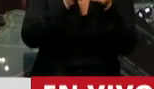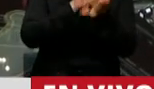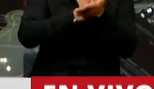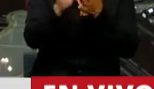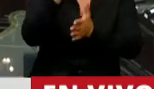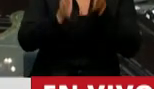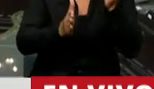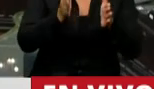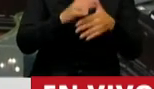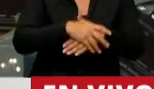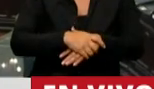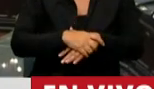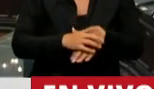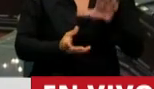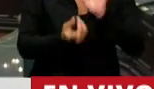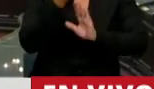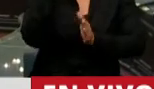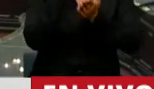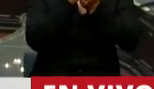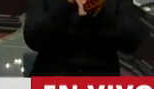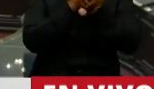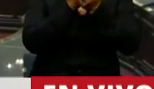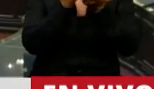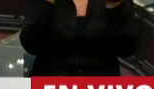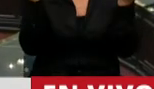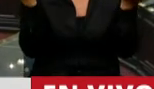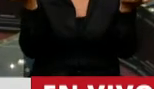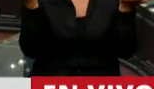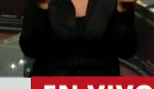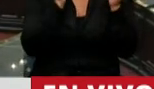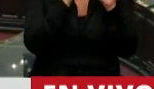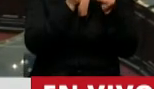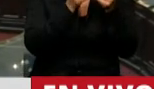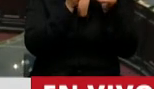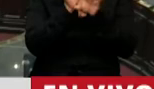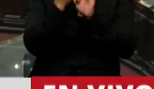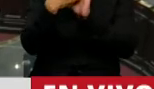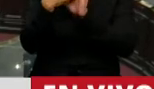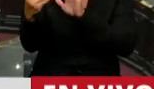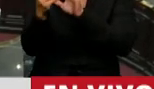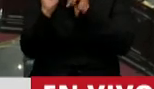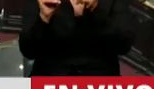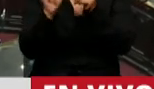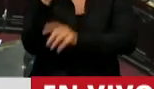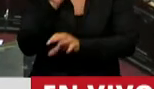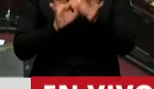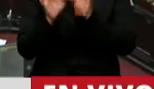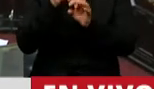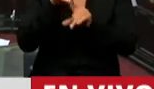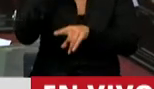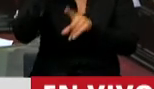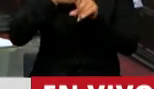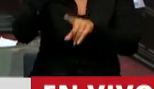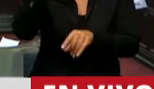La primera y una de las primeras iniciativas que presenta es justamente la réplica de ese proyecto del senador Perotti o algo